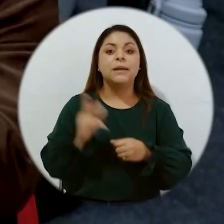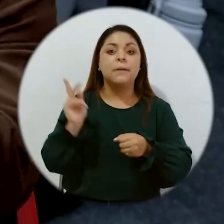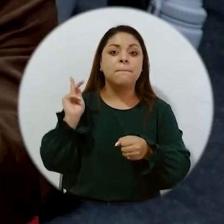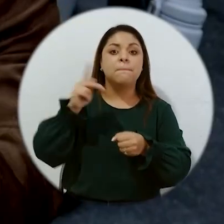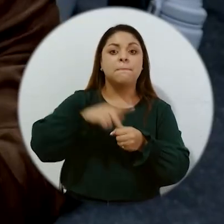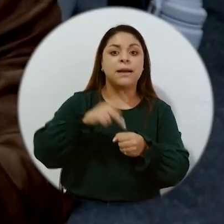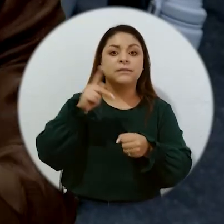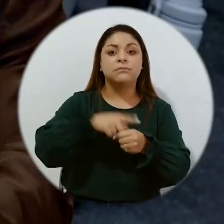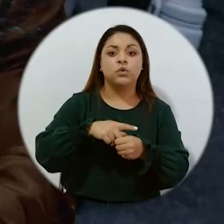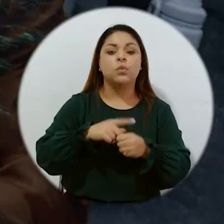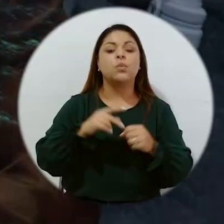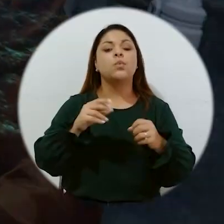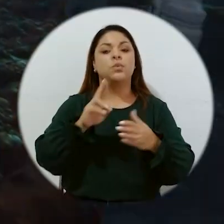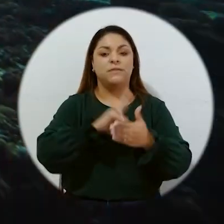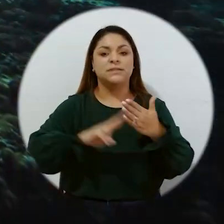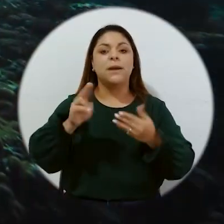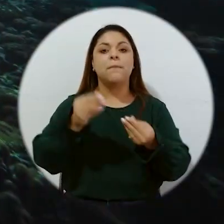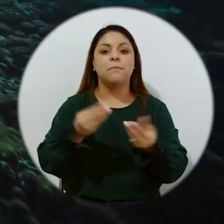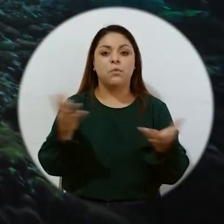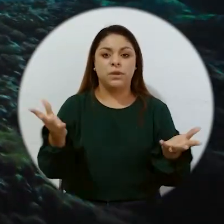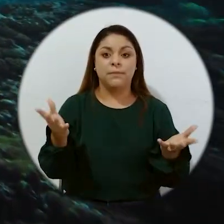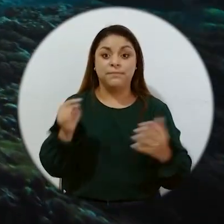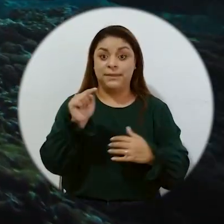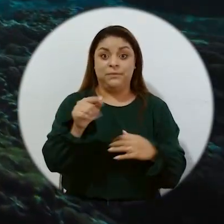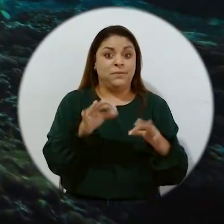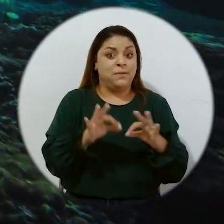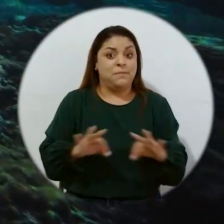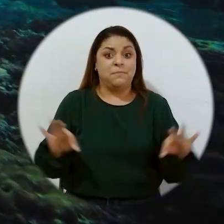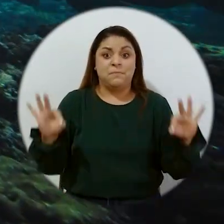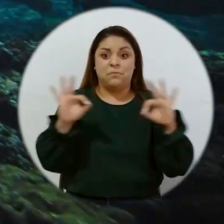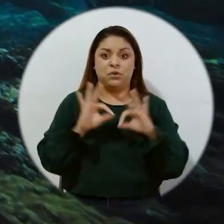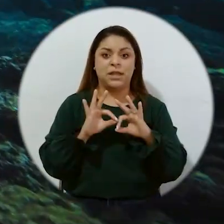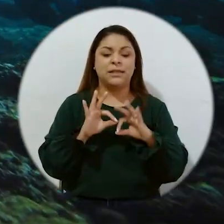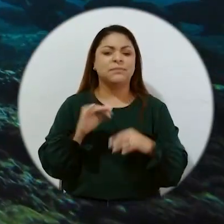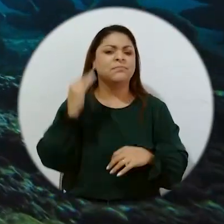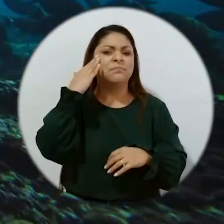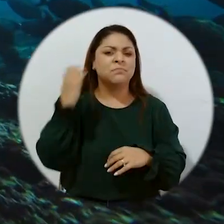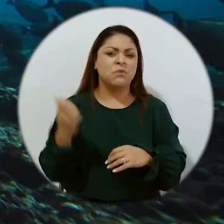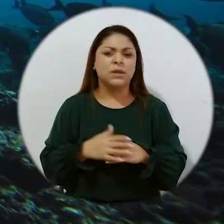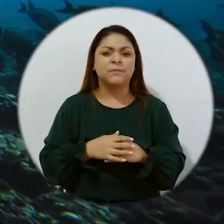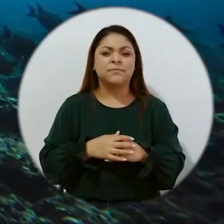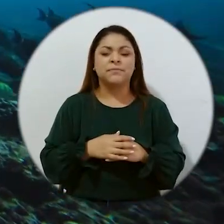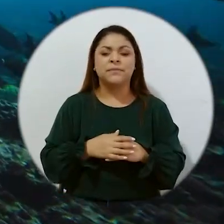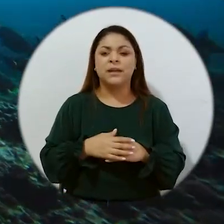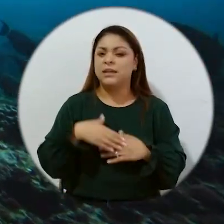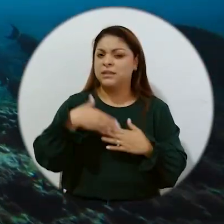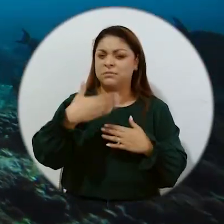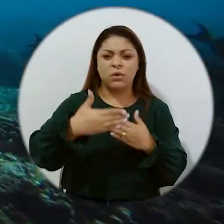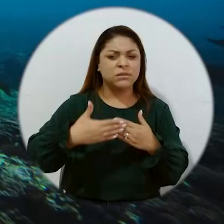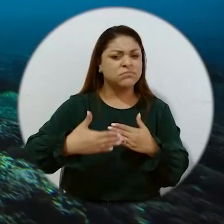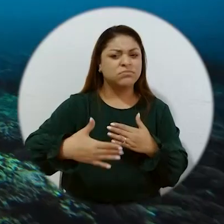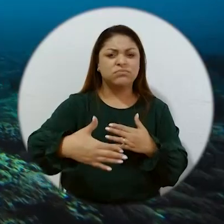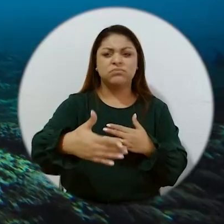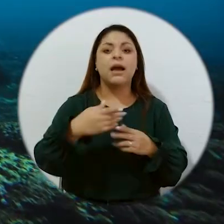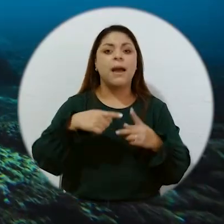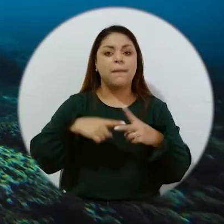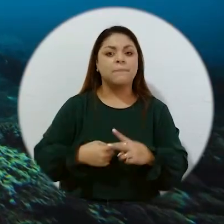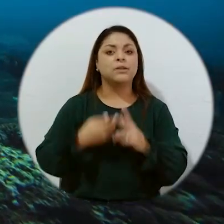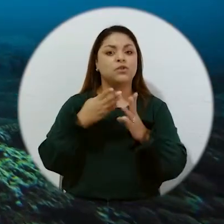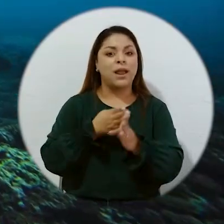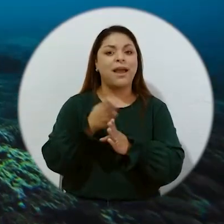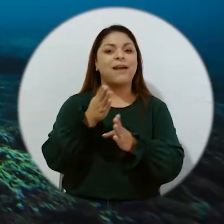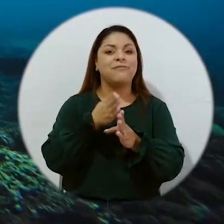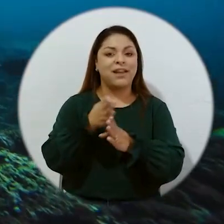con participación de la Universidad Pública. Eso es importante porque a partir de ahí empieza la